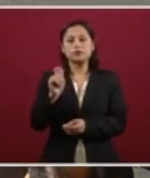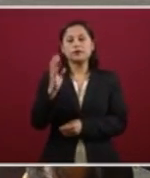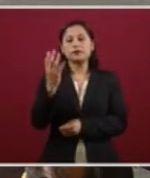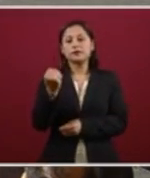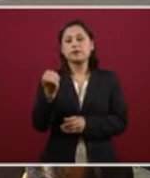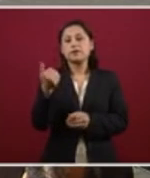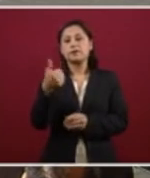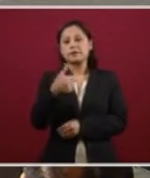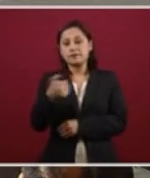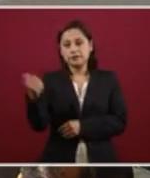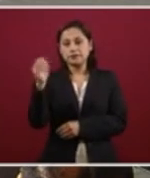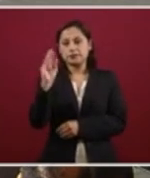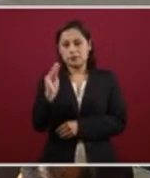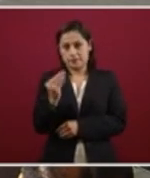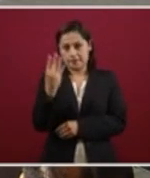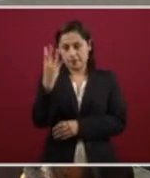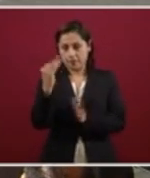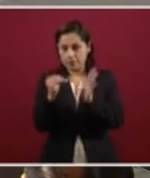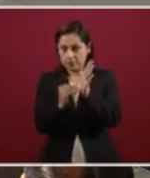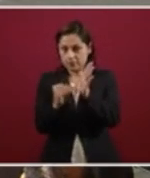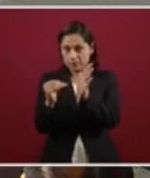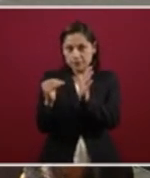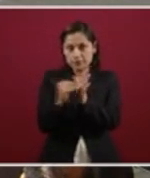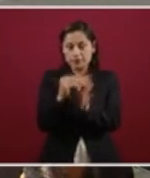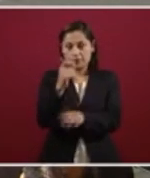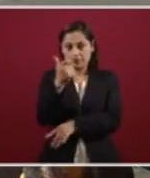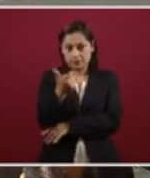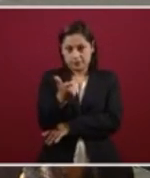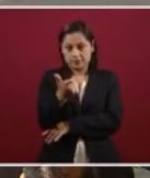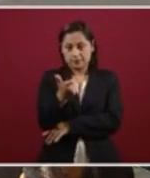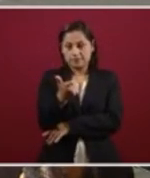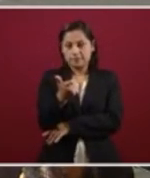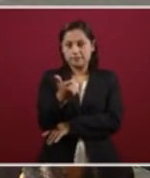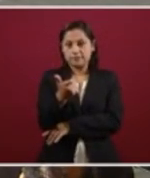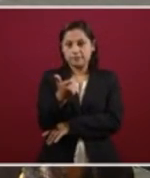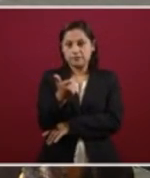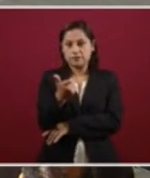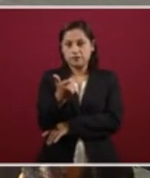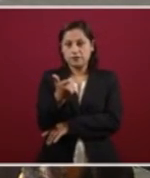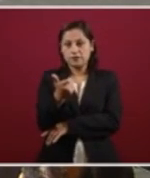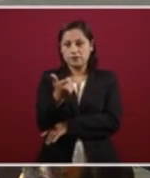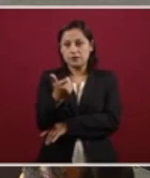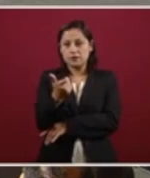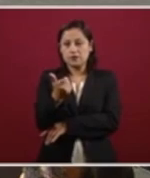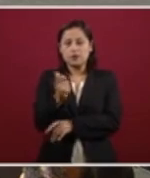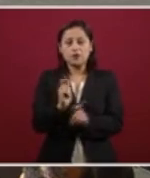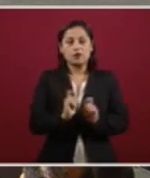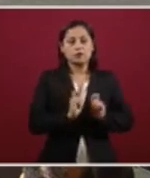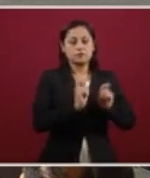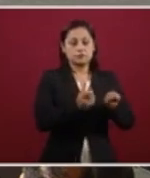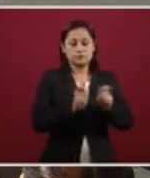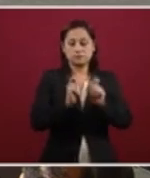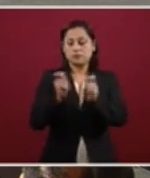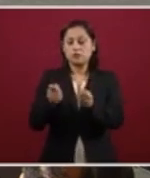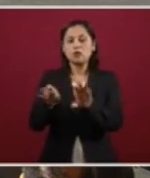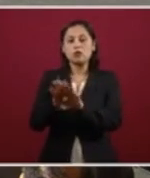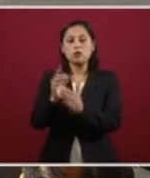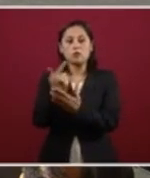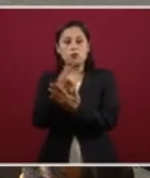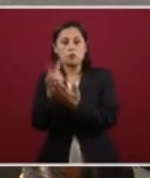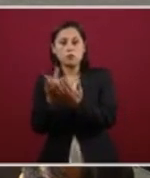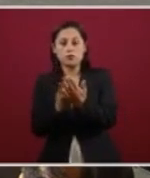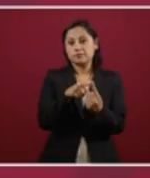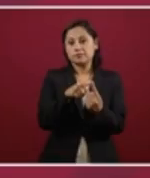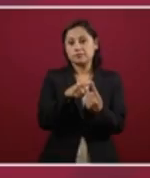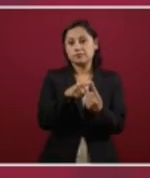29.694 millones de pesos que se dispersaron, que se asignaron a través del Fonden, a través de dos